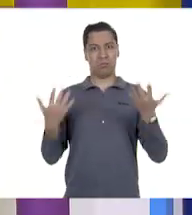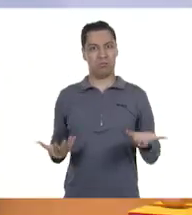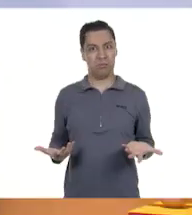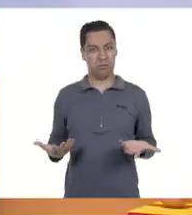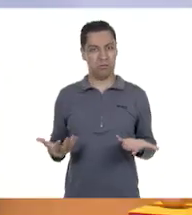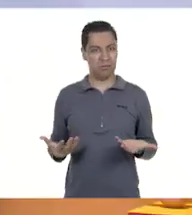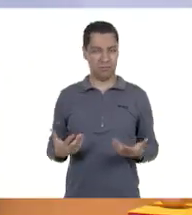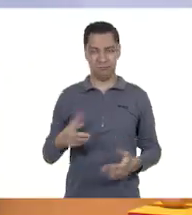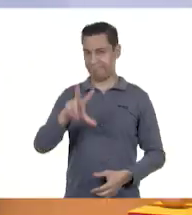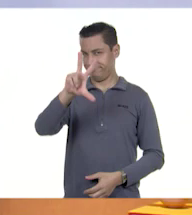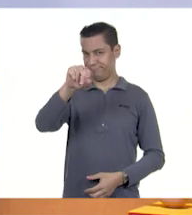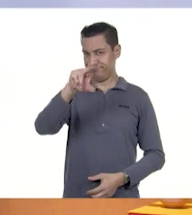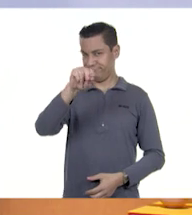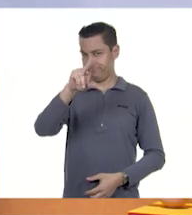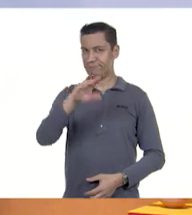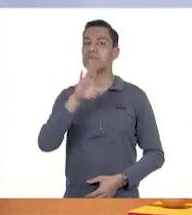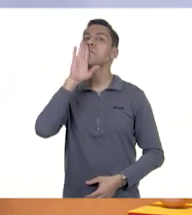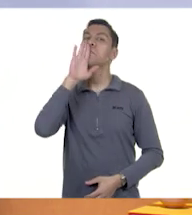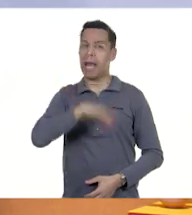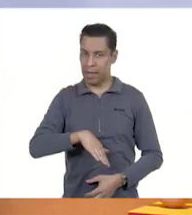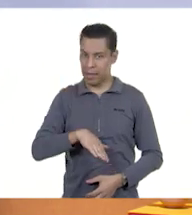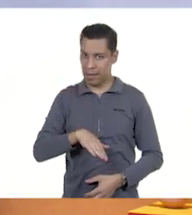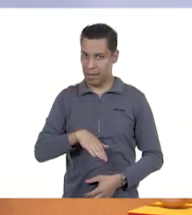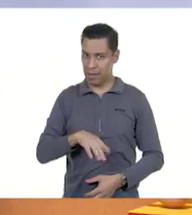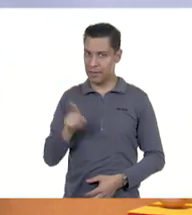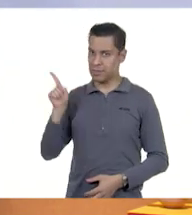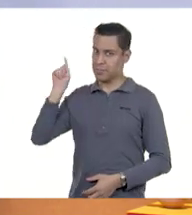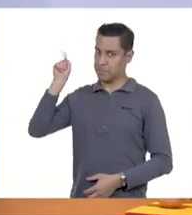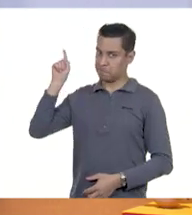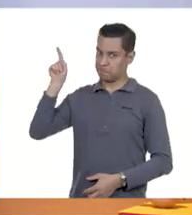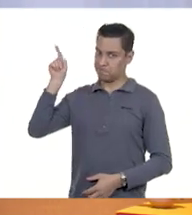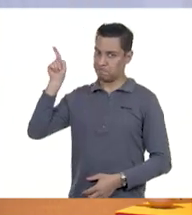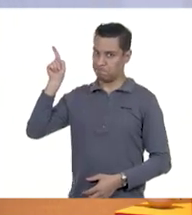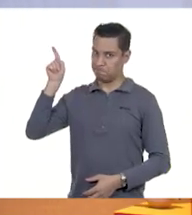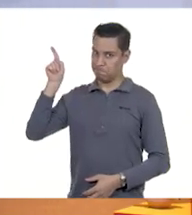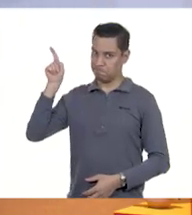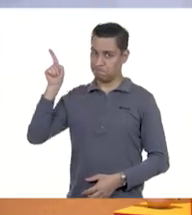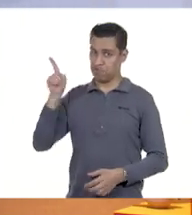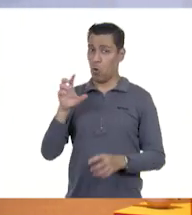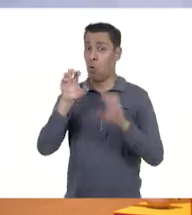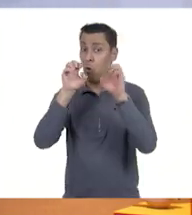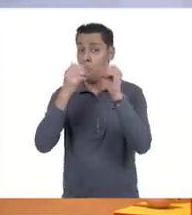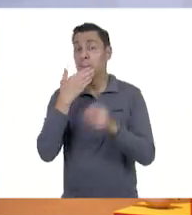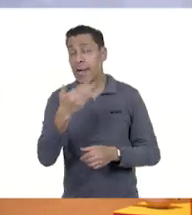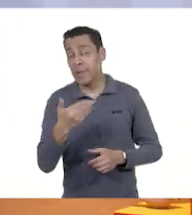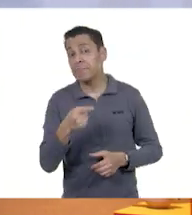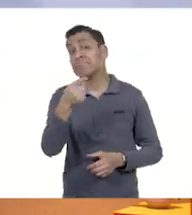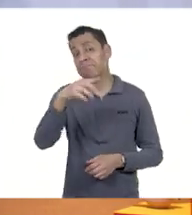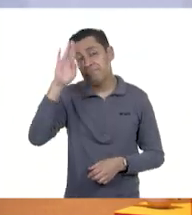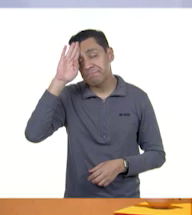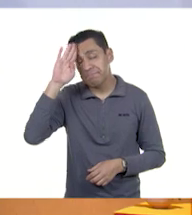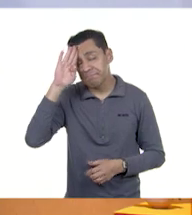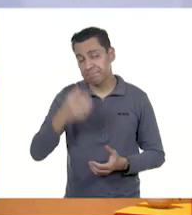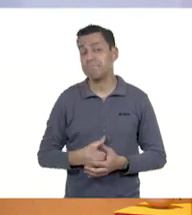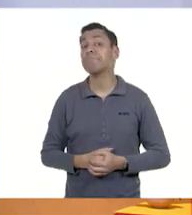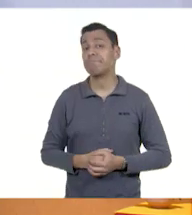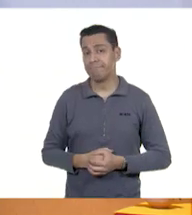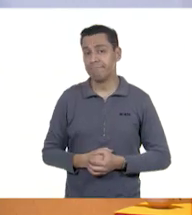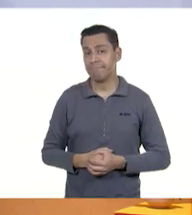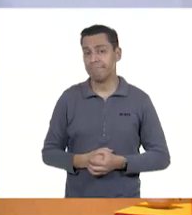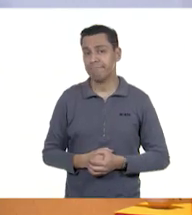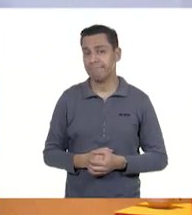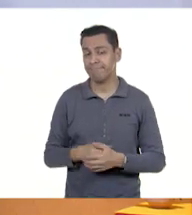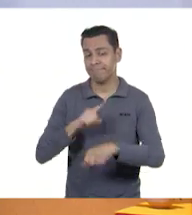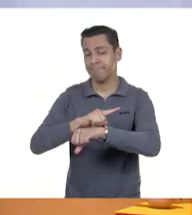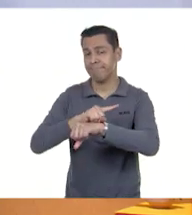Entonces, ¿es una actividad correcta o es una actividad incorrecta el lavado dental en 5 segundos? Tic,